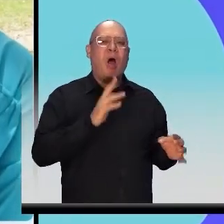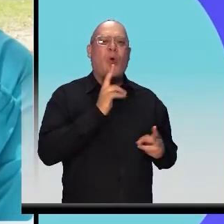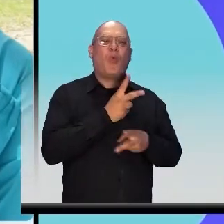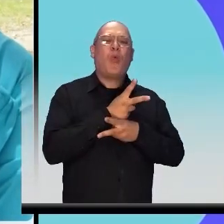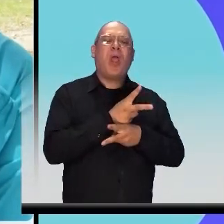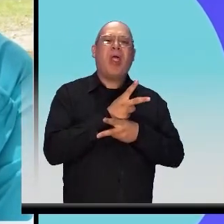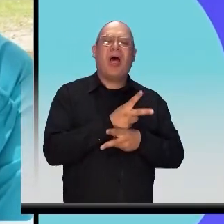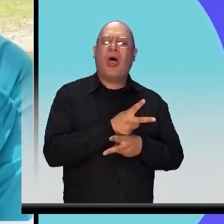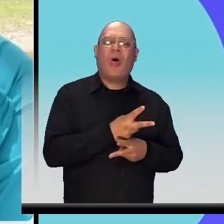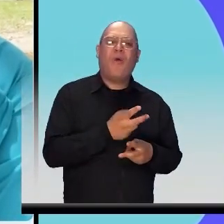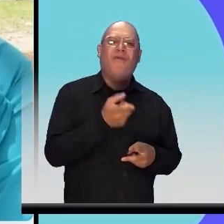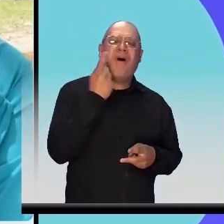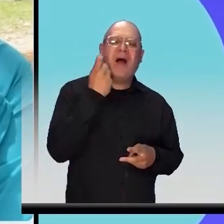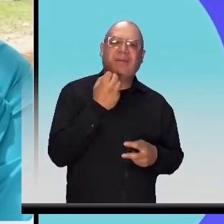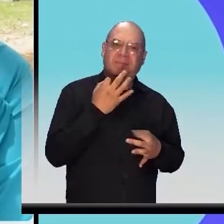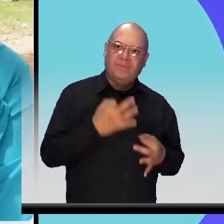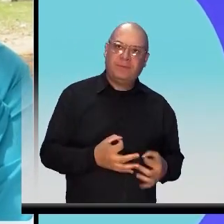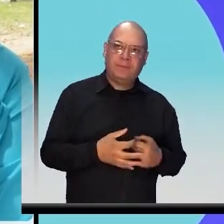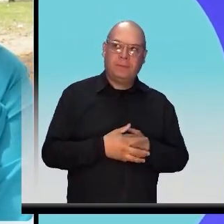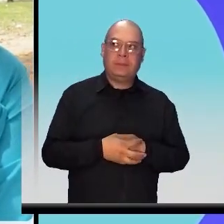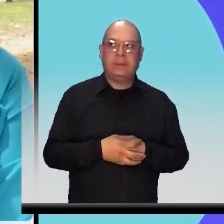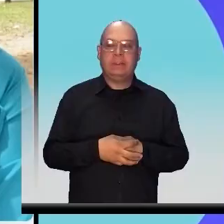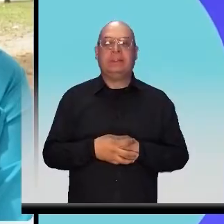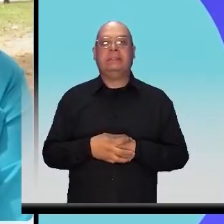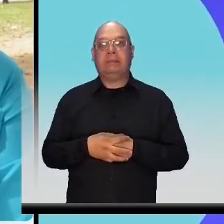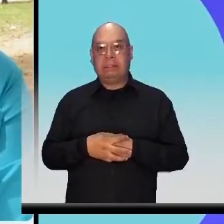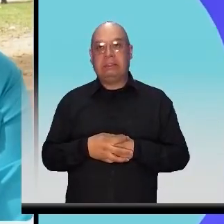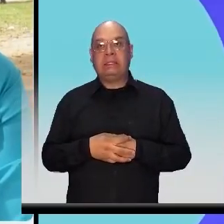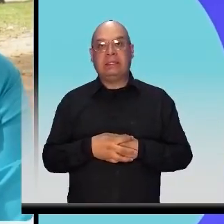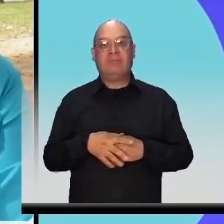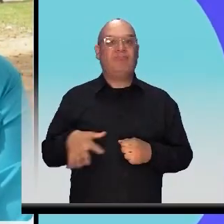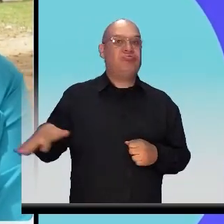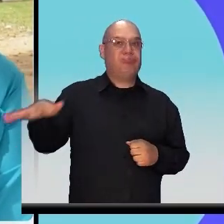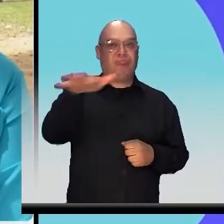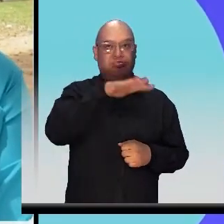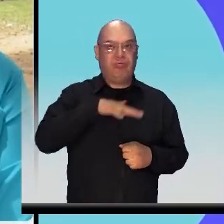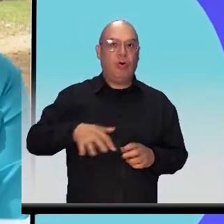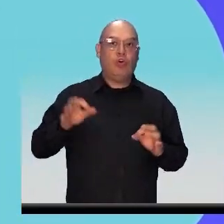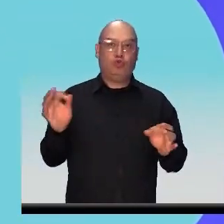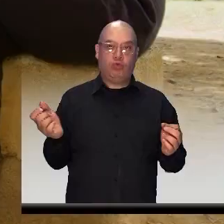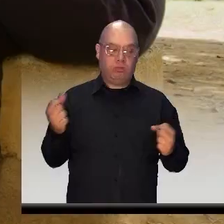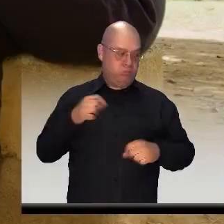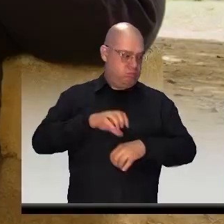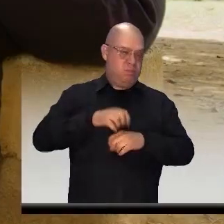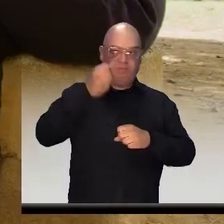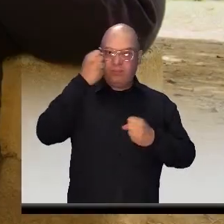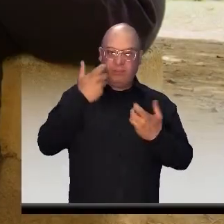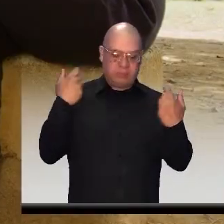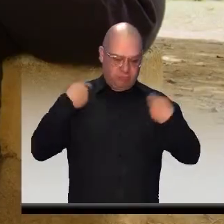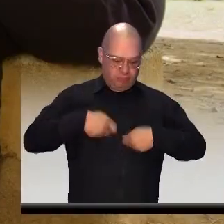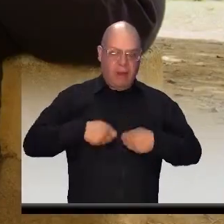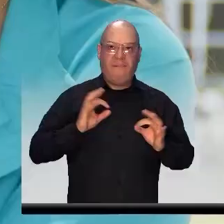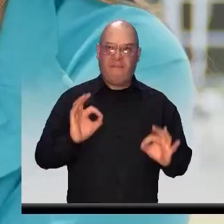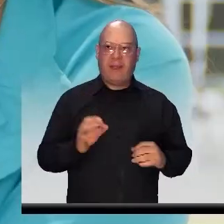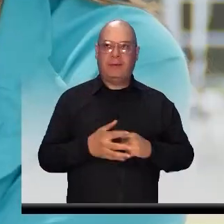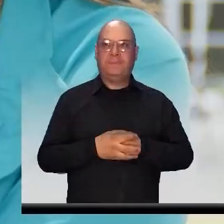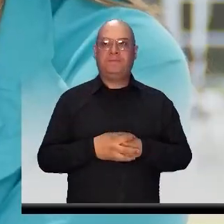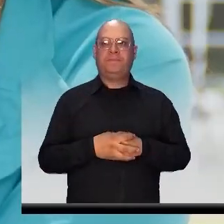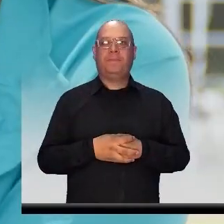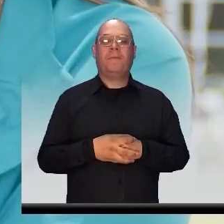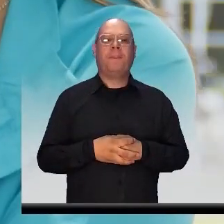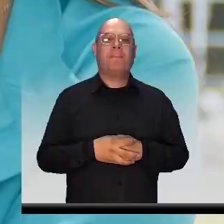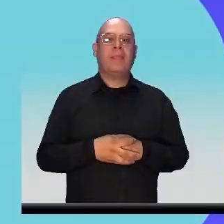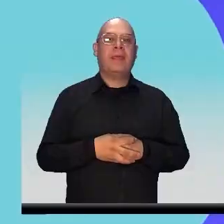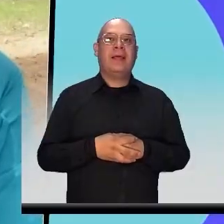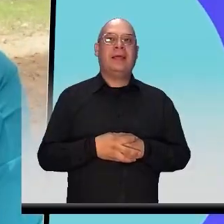Es verdad. No, total, eso pasa en todas partes, yo por eso siempre ando bien abrigadito. Sí, de hecho ya casi está que